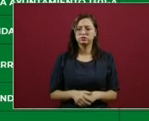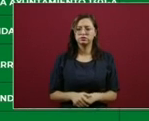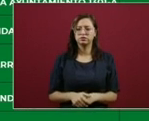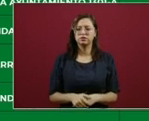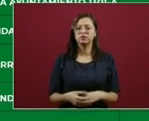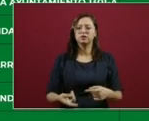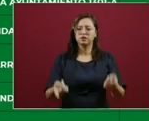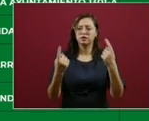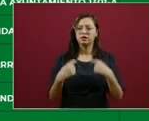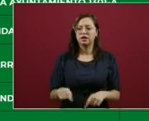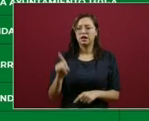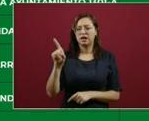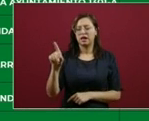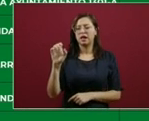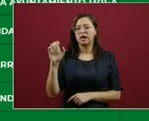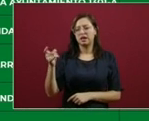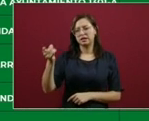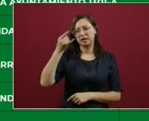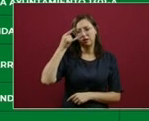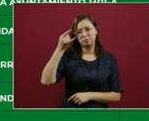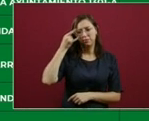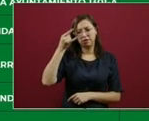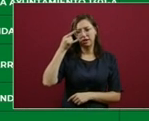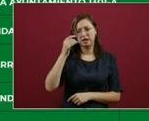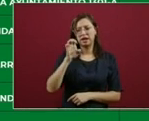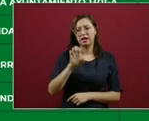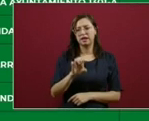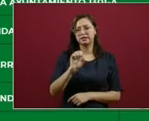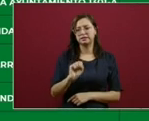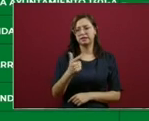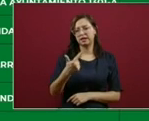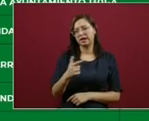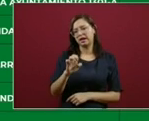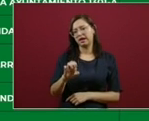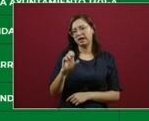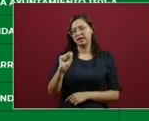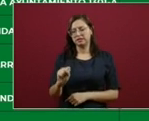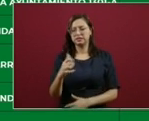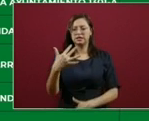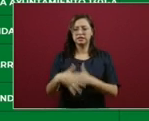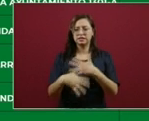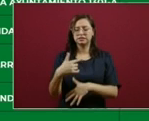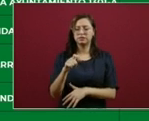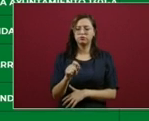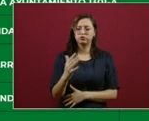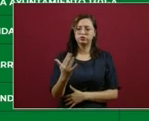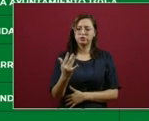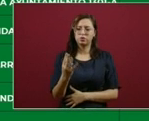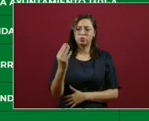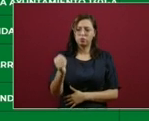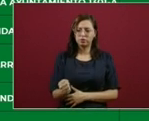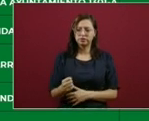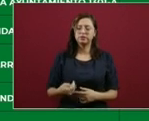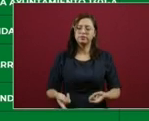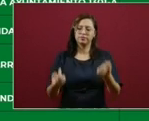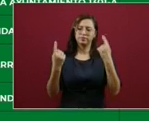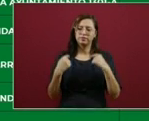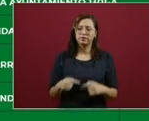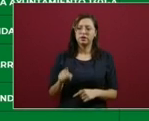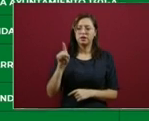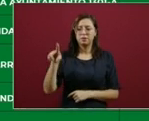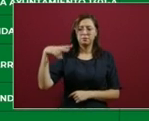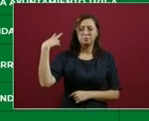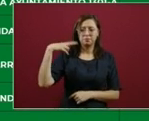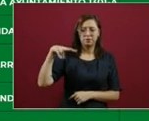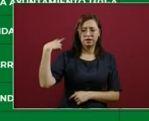La siguiente en Campeche, Campeche, ESGES, a 15.59. La siguiente en